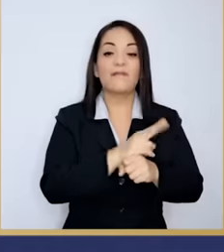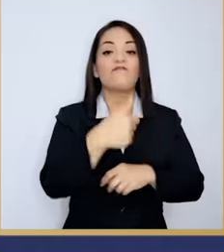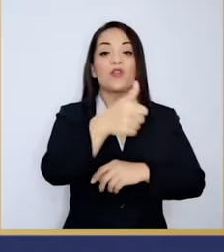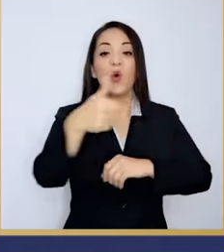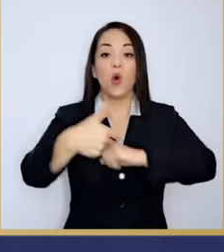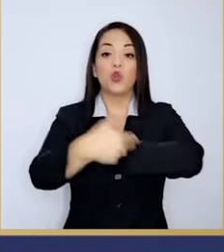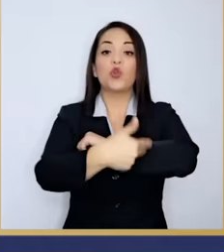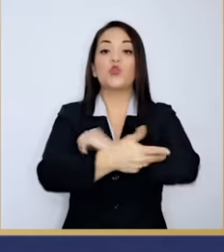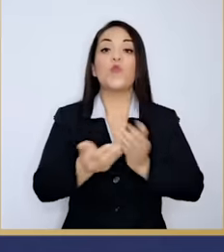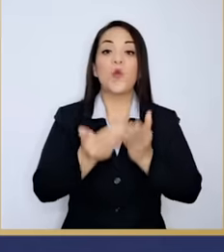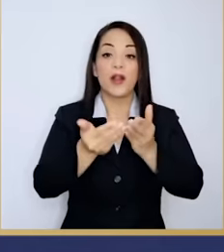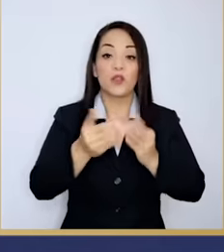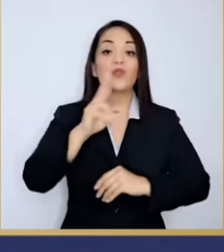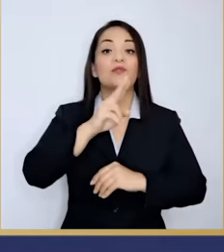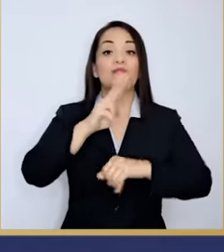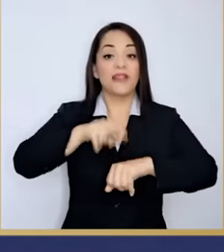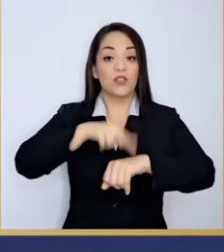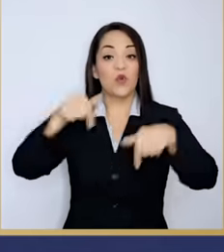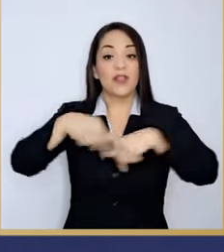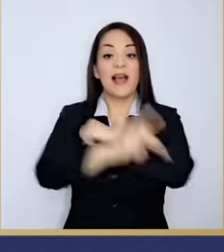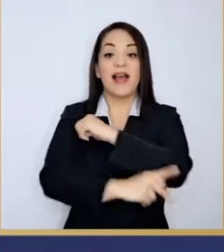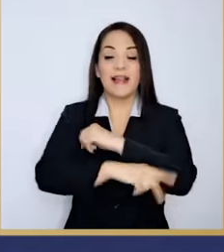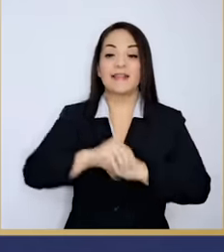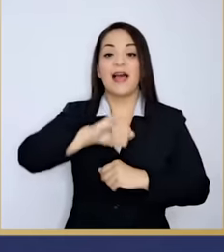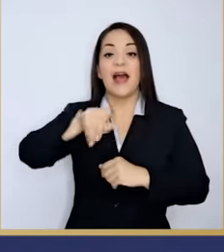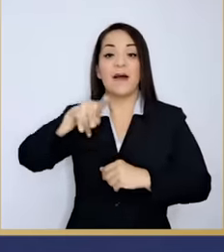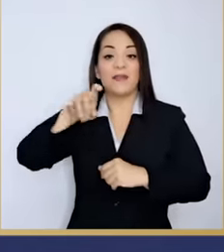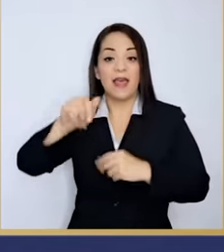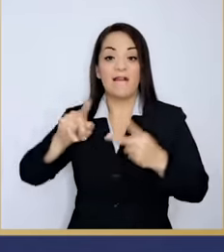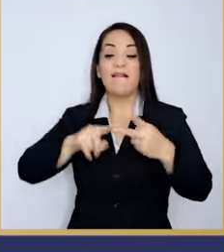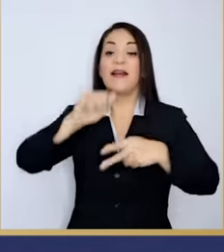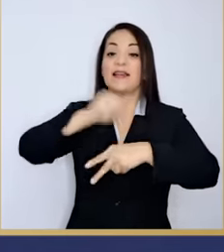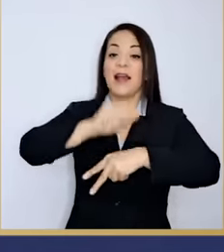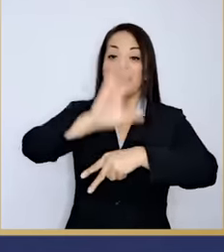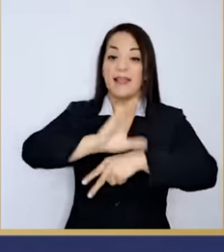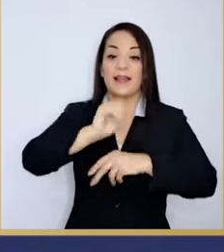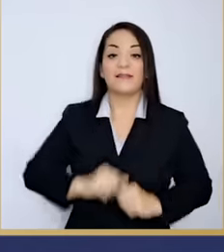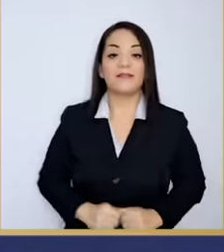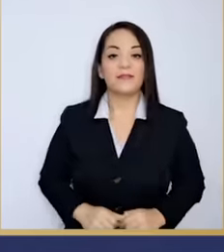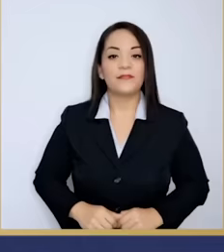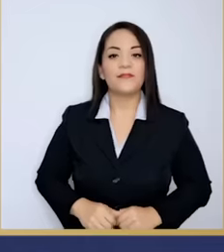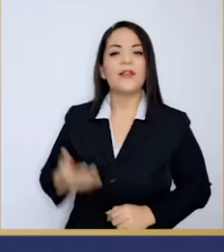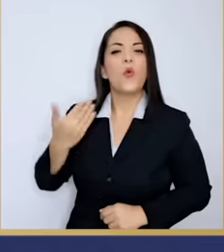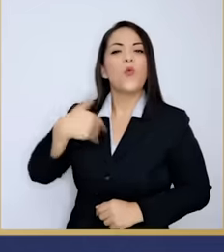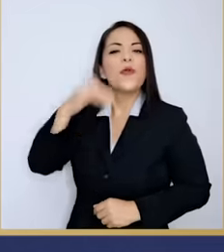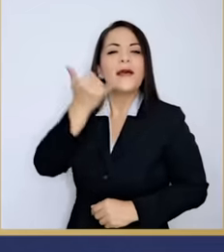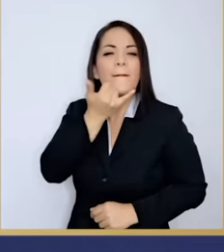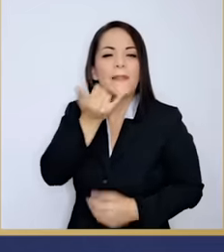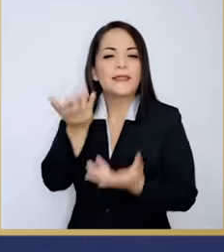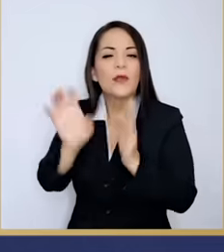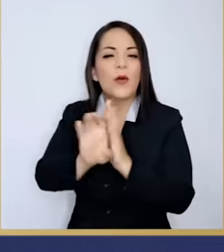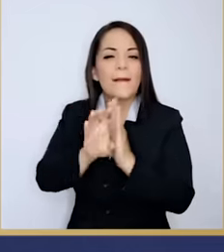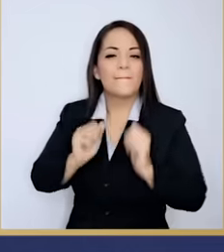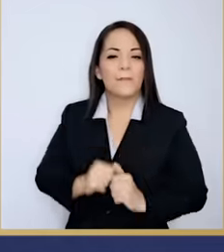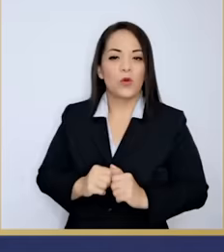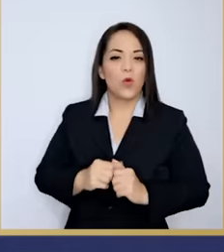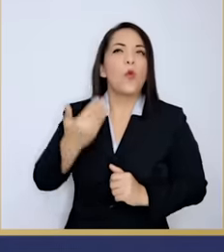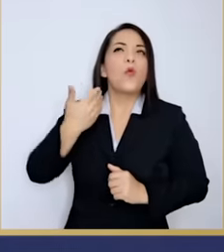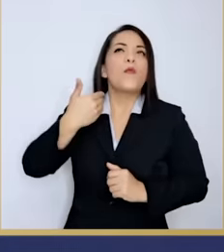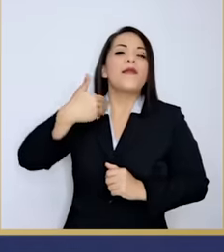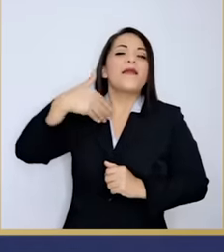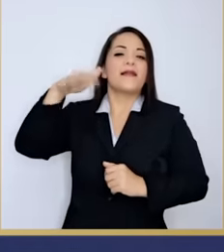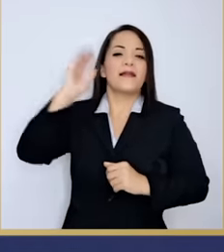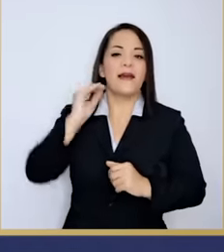utilizar los otros puertos nacionales, Habdeba y Caldera. ¿Qué hubiese pasado